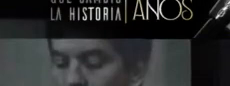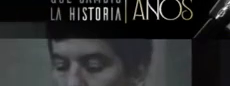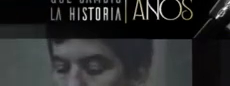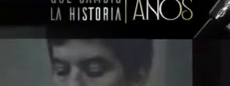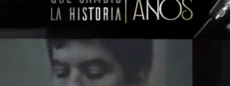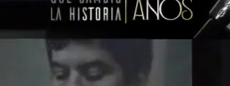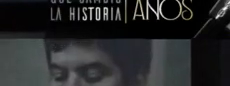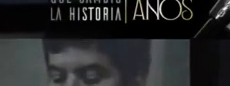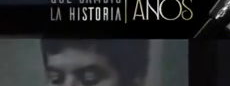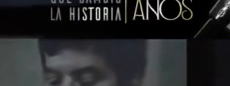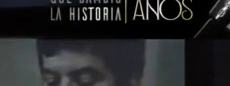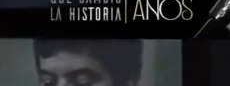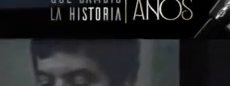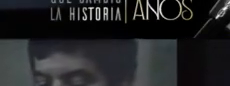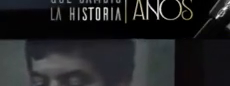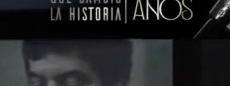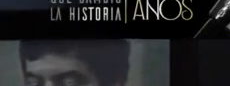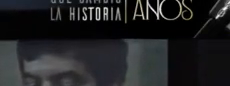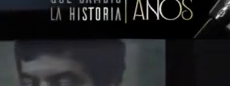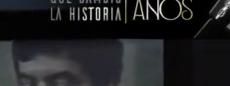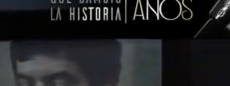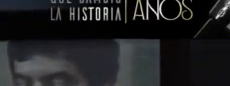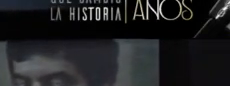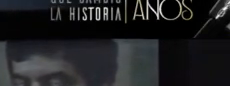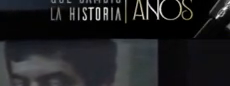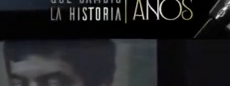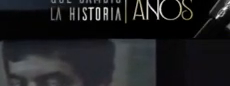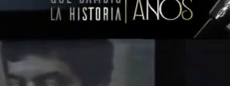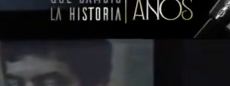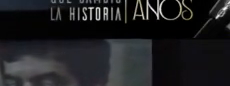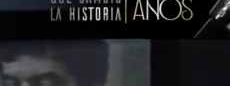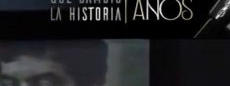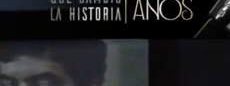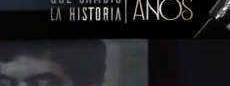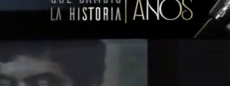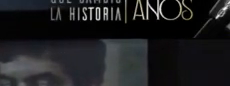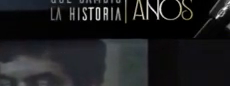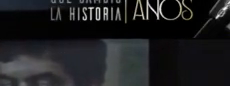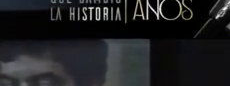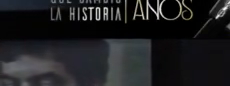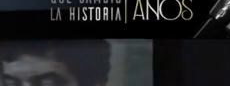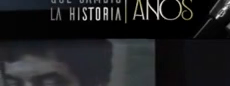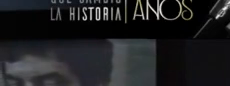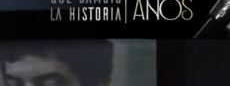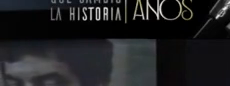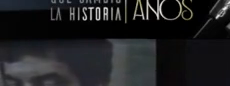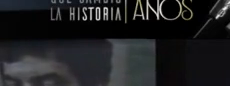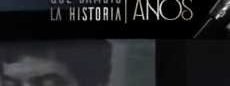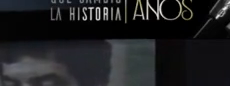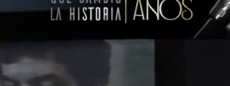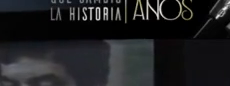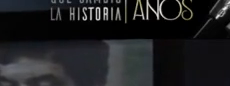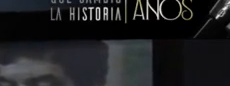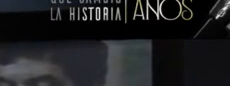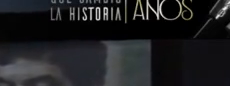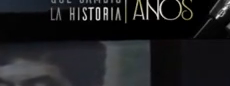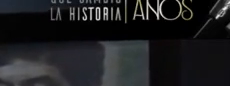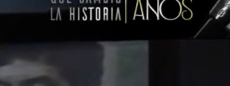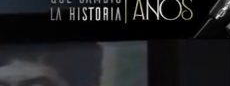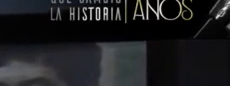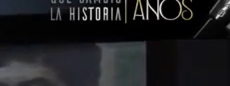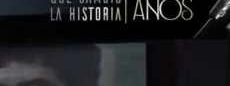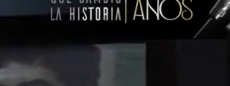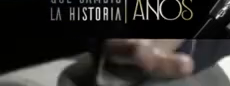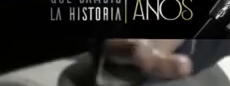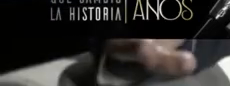Él se escapó porque todos los soldados de la brigada que estaba rodeado lo que se llamaba la Catedral, que era toda